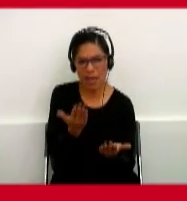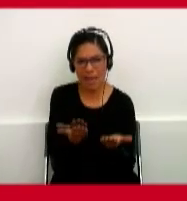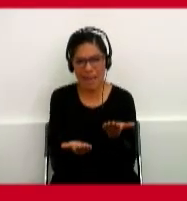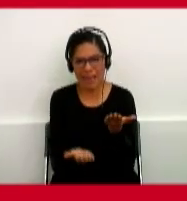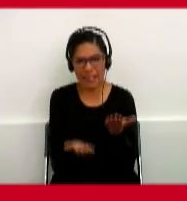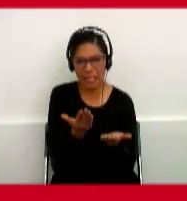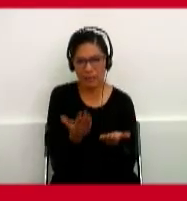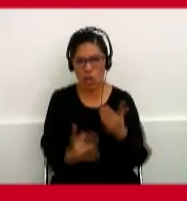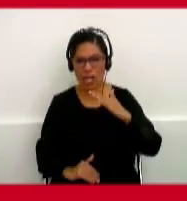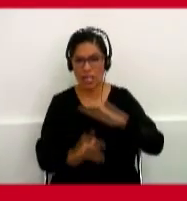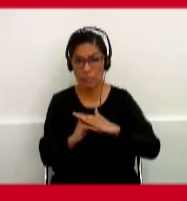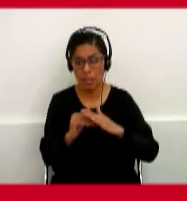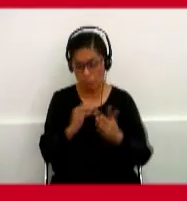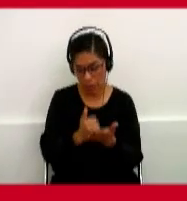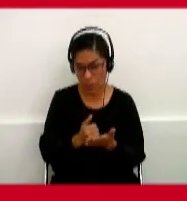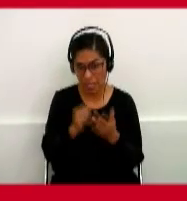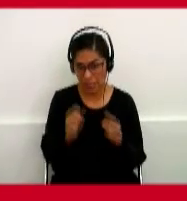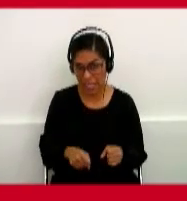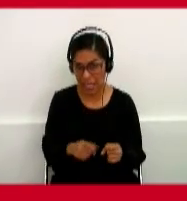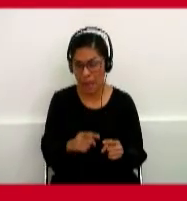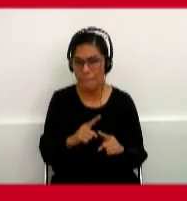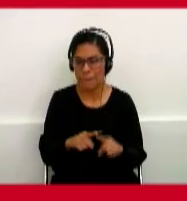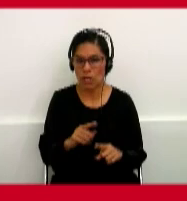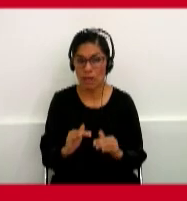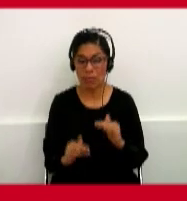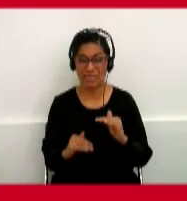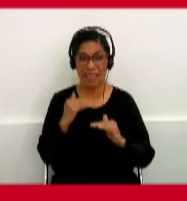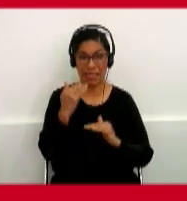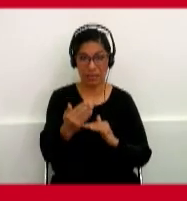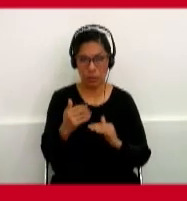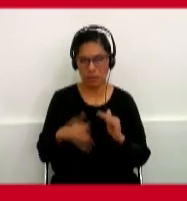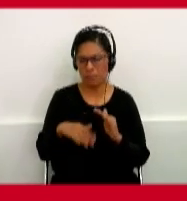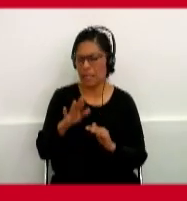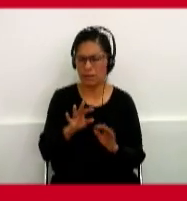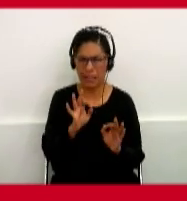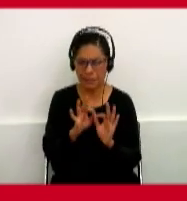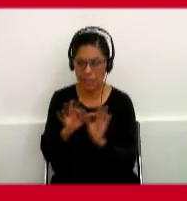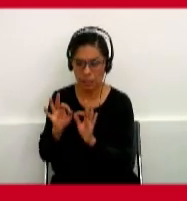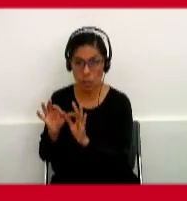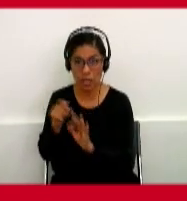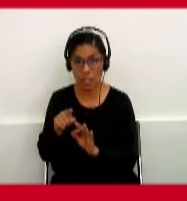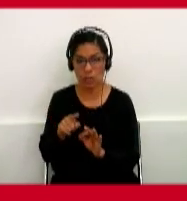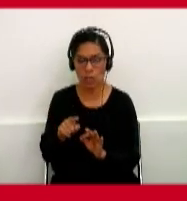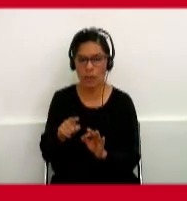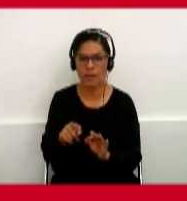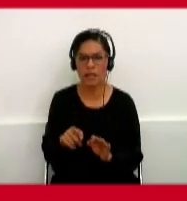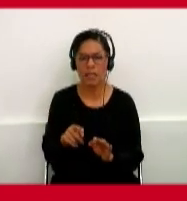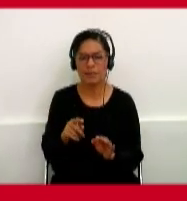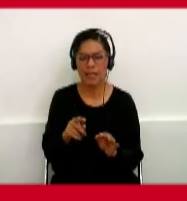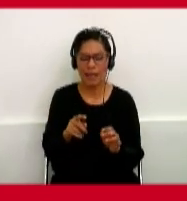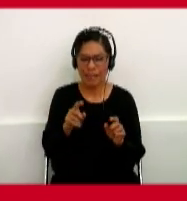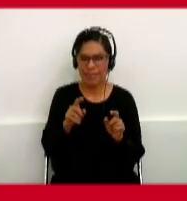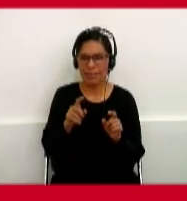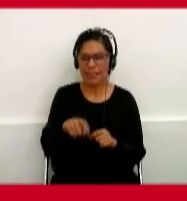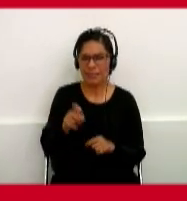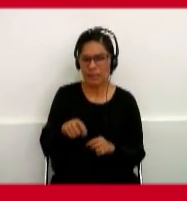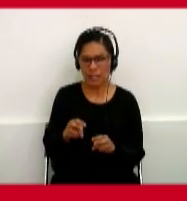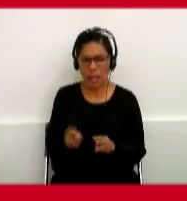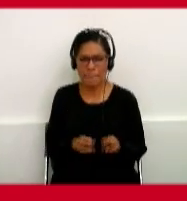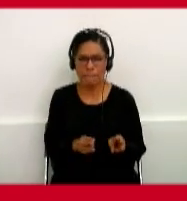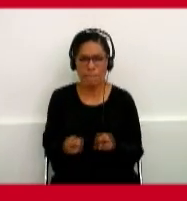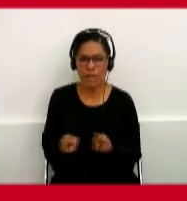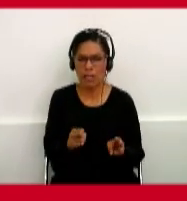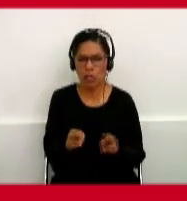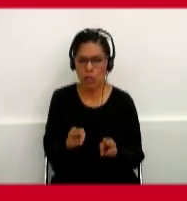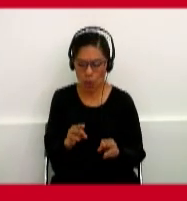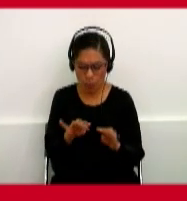bastante, pero sin embargo, para una etapa ya mayor a detalle, se tiene que hacer esta metodología con el SCRM, que es con